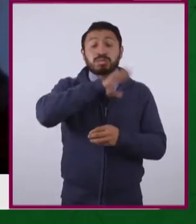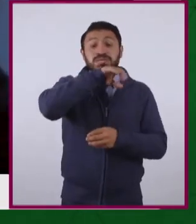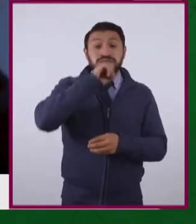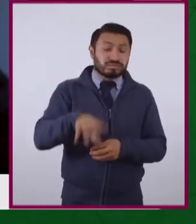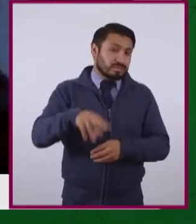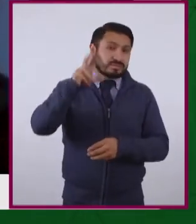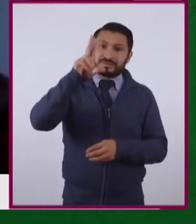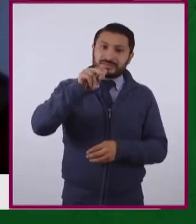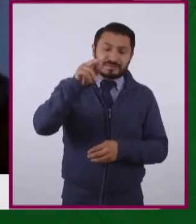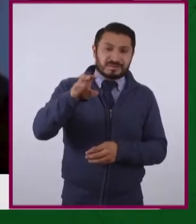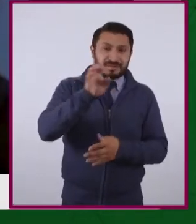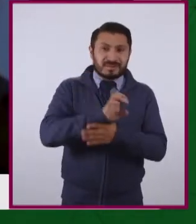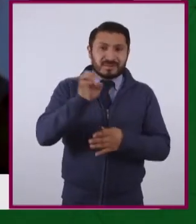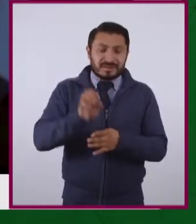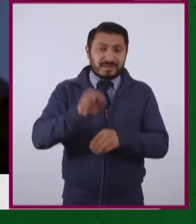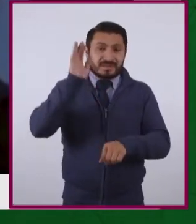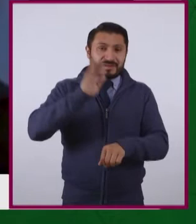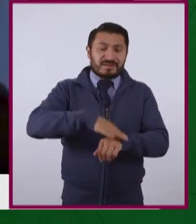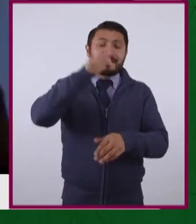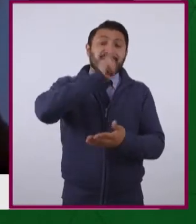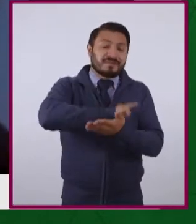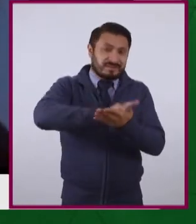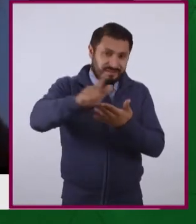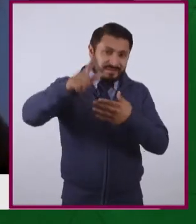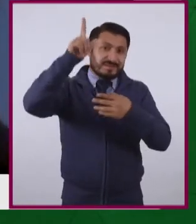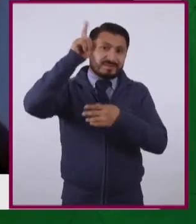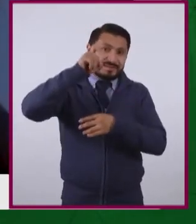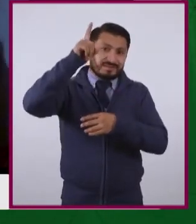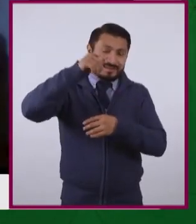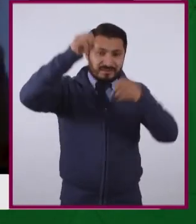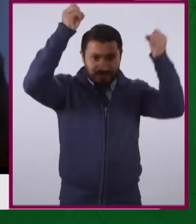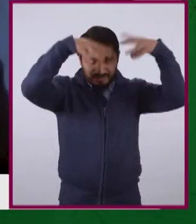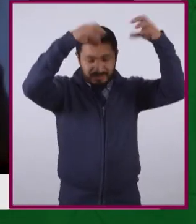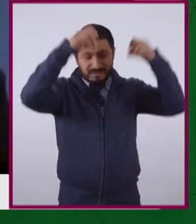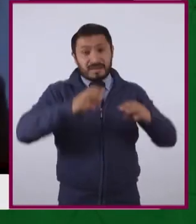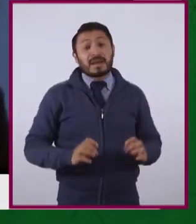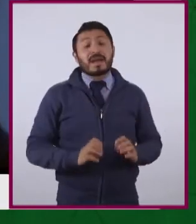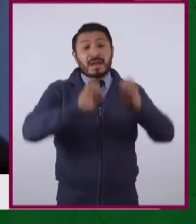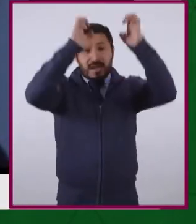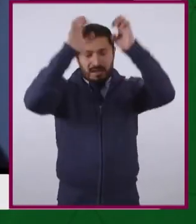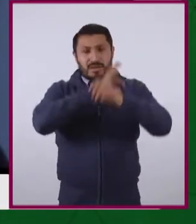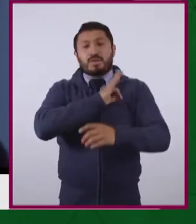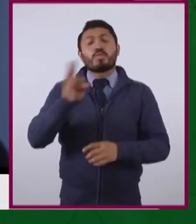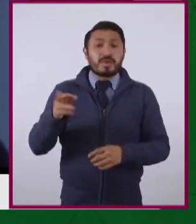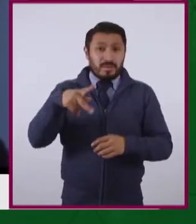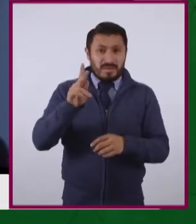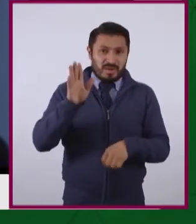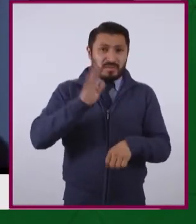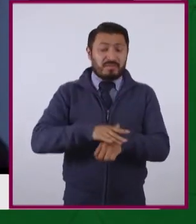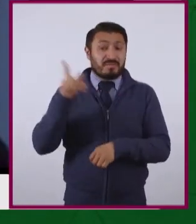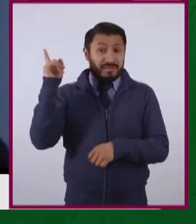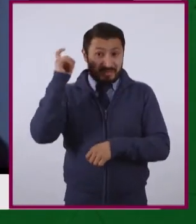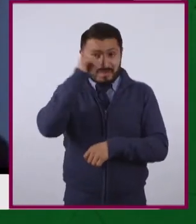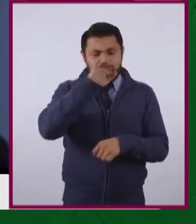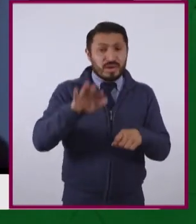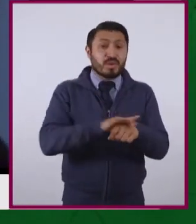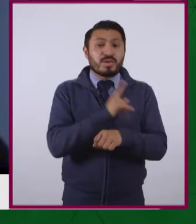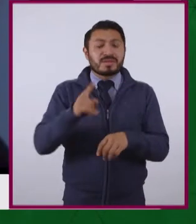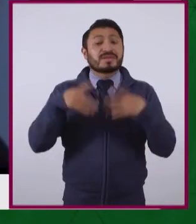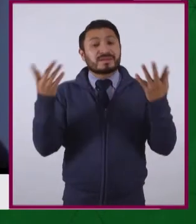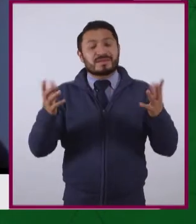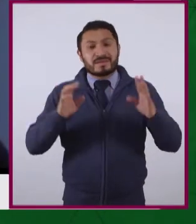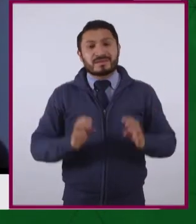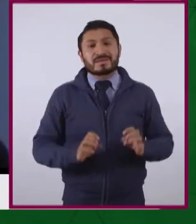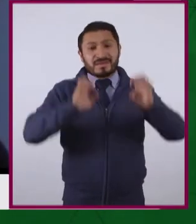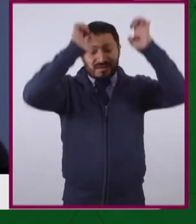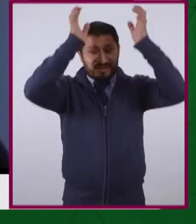acá, entonces no se ensucia tanto el agua. En edificios se puede, aunque es un poco más complejo, porque generalmente los